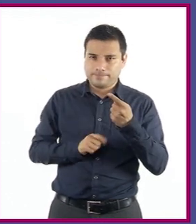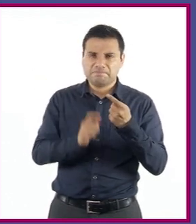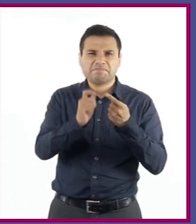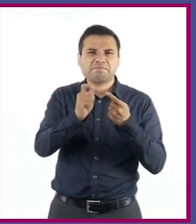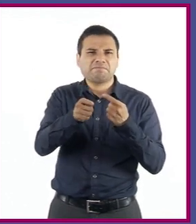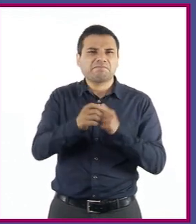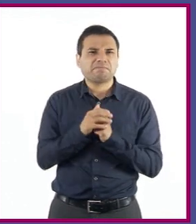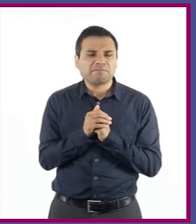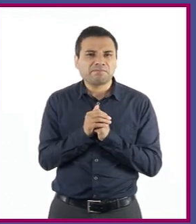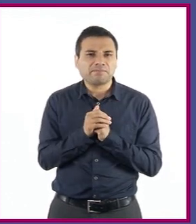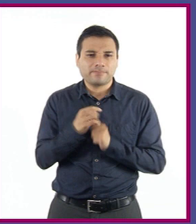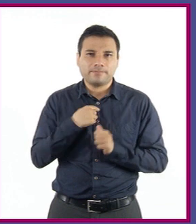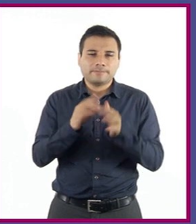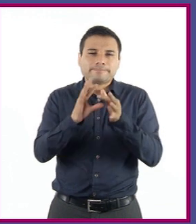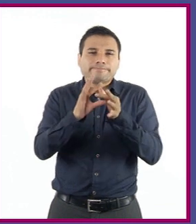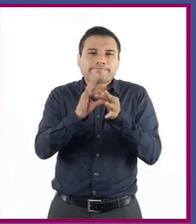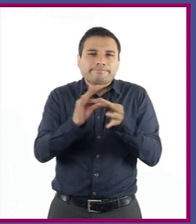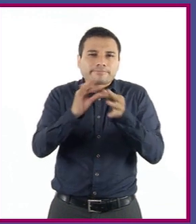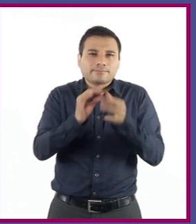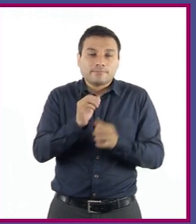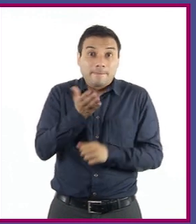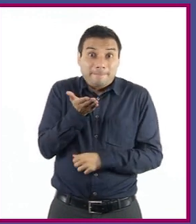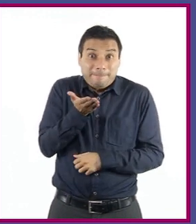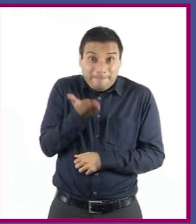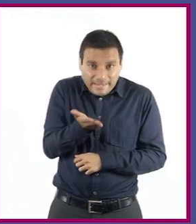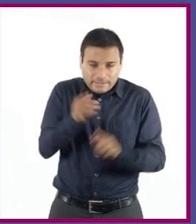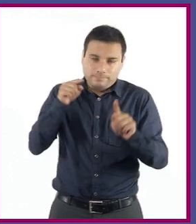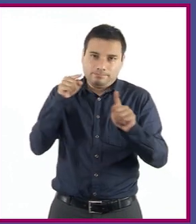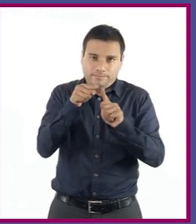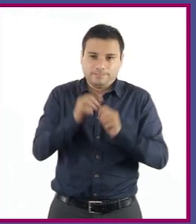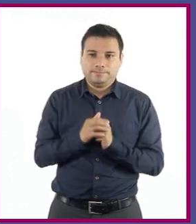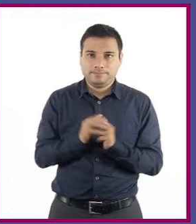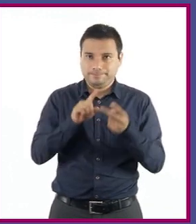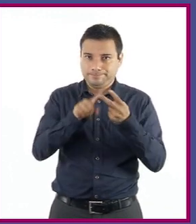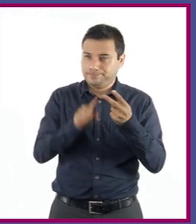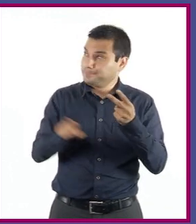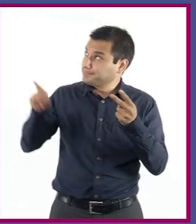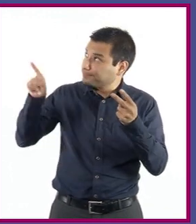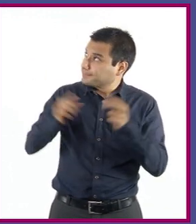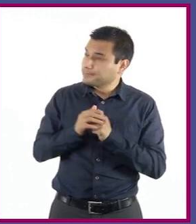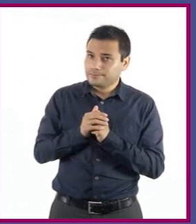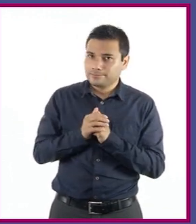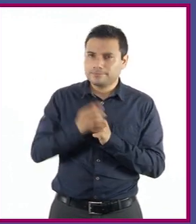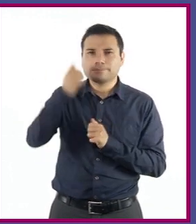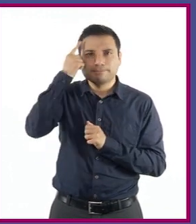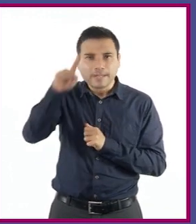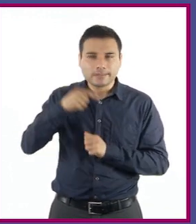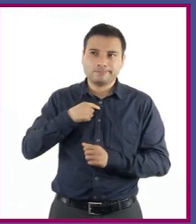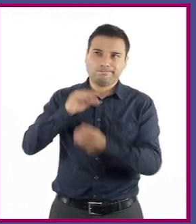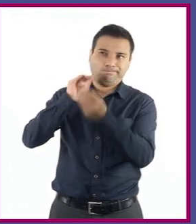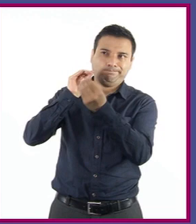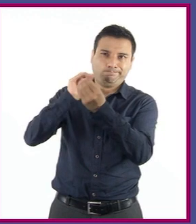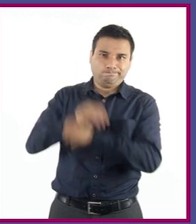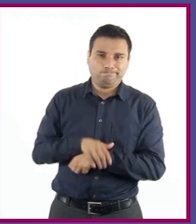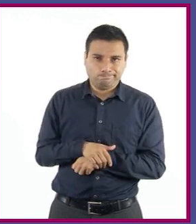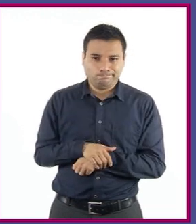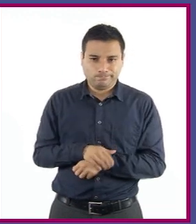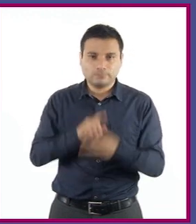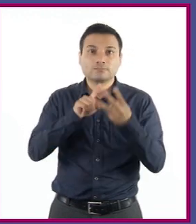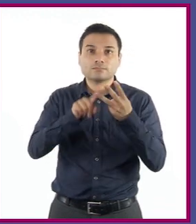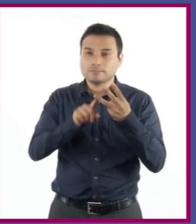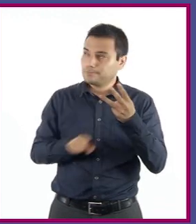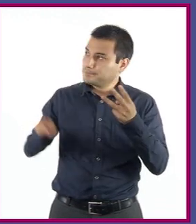ser concretos en lo que se está solicitando. De hecho, para argumentar y, por tanto, para